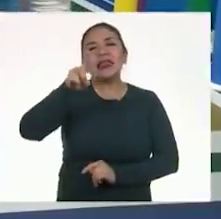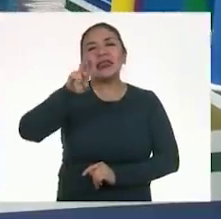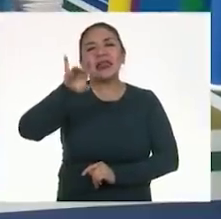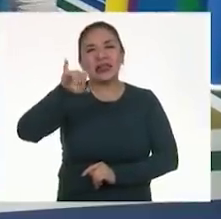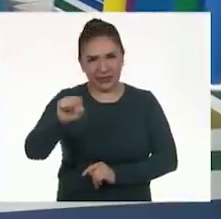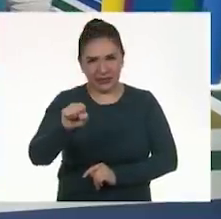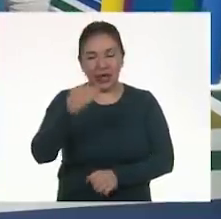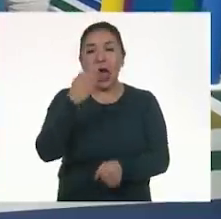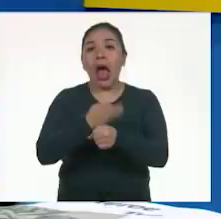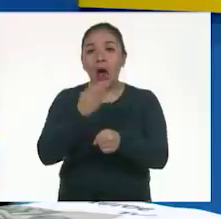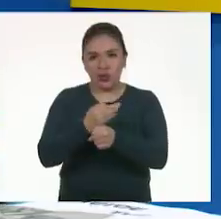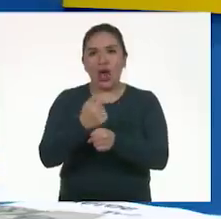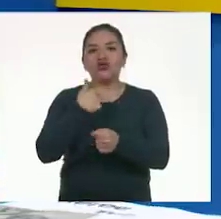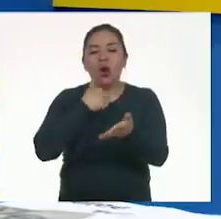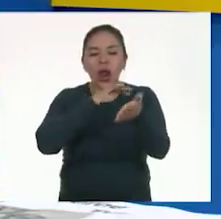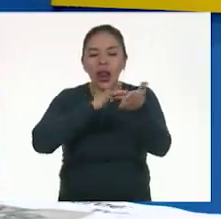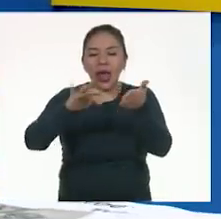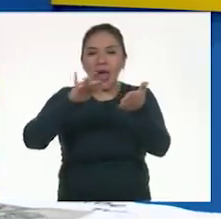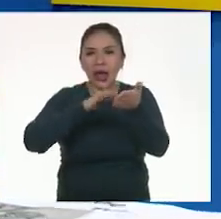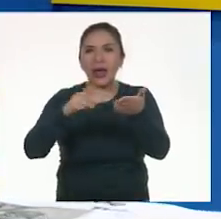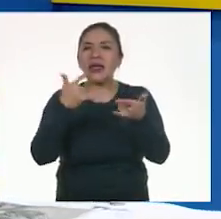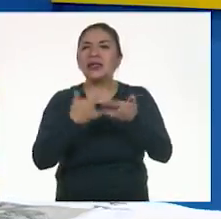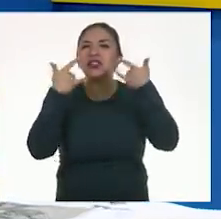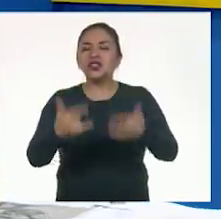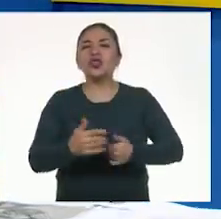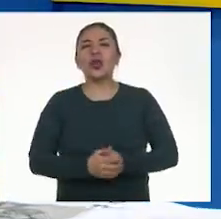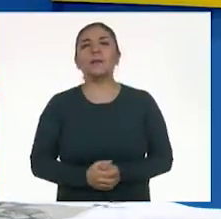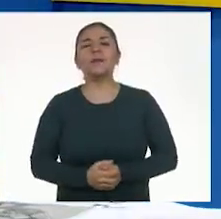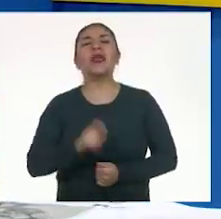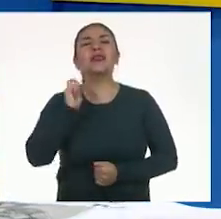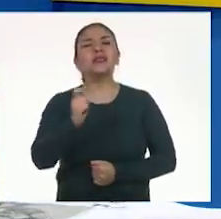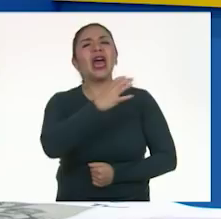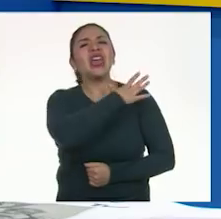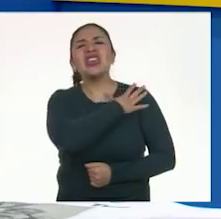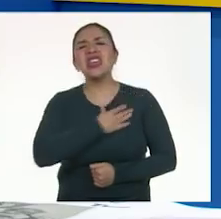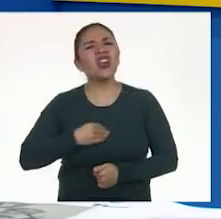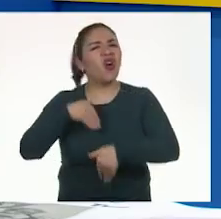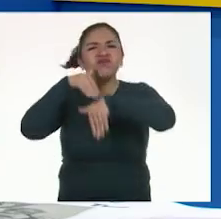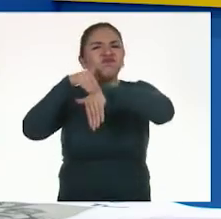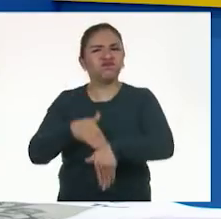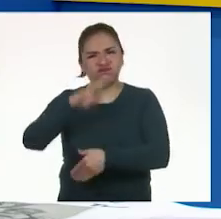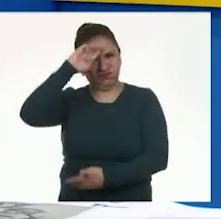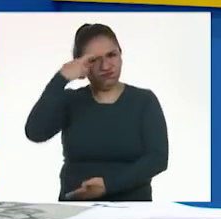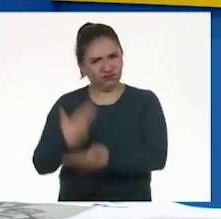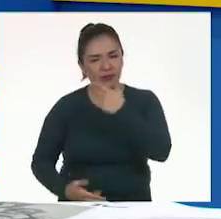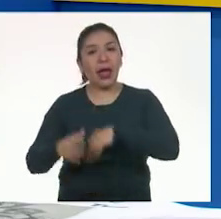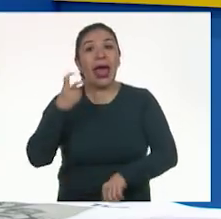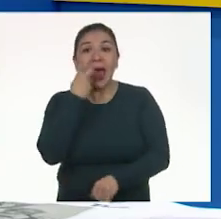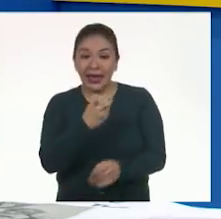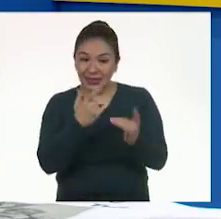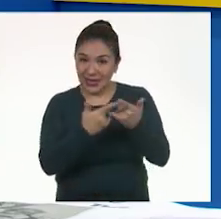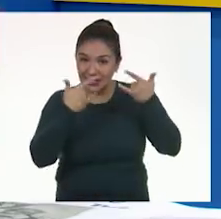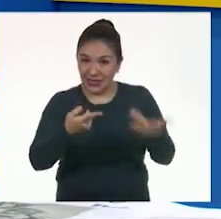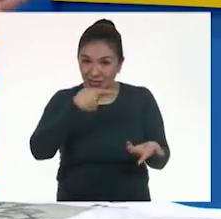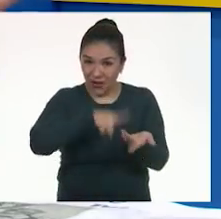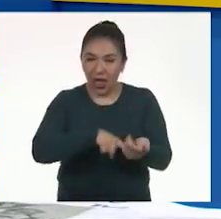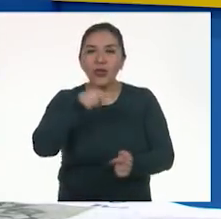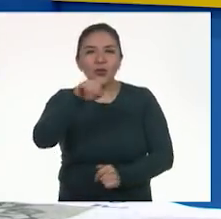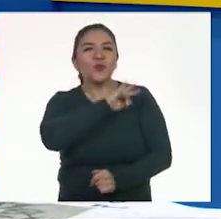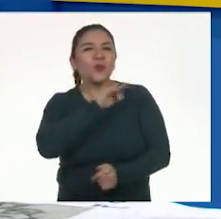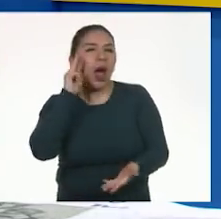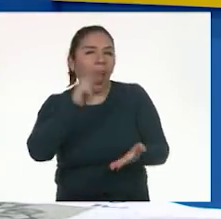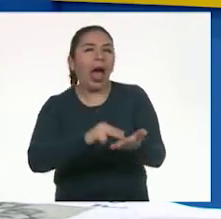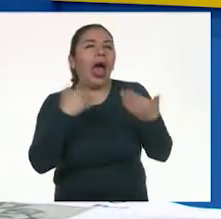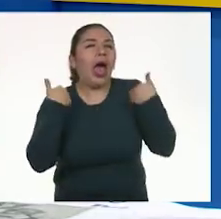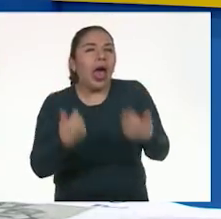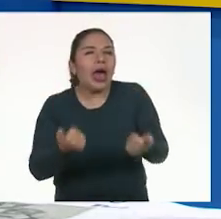leerte la fábula del hijo desobediente, porque justamente ahí podemos ver lo